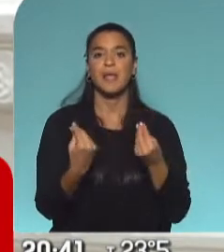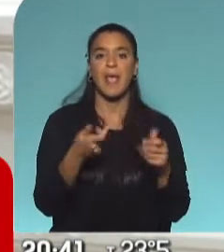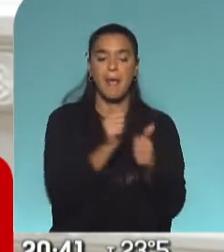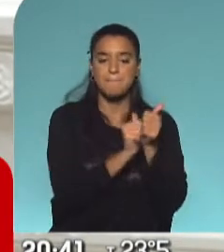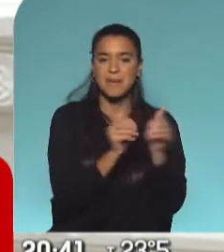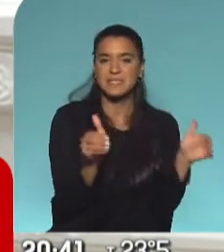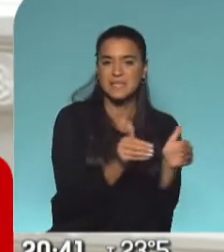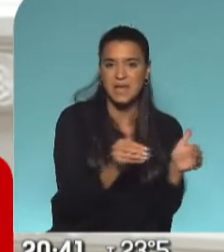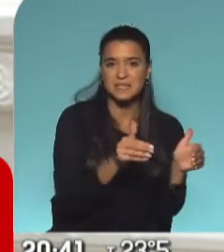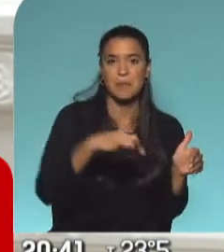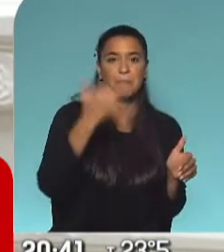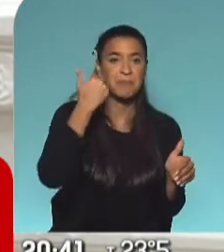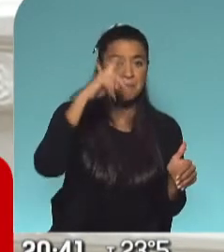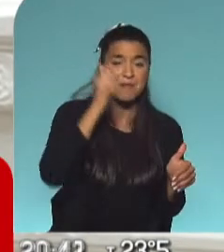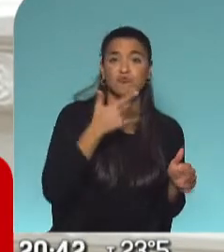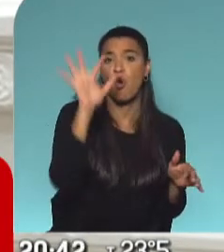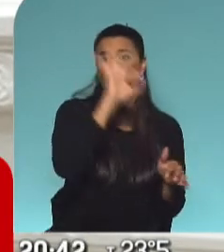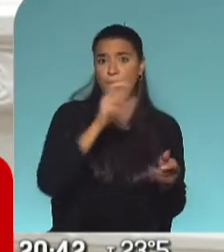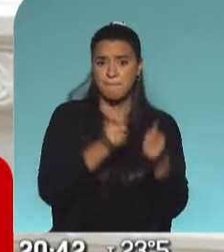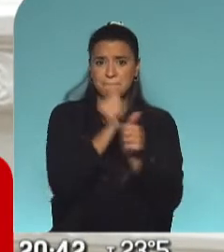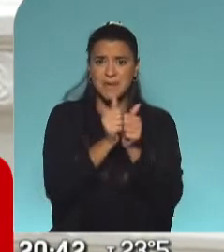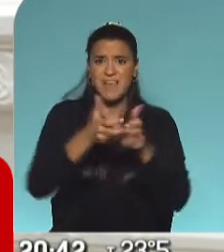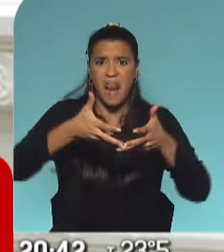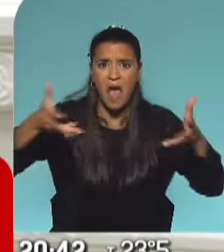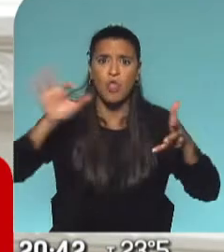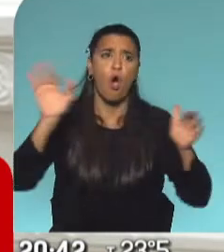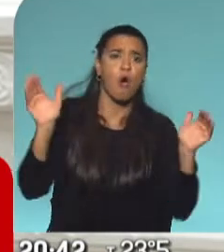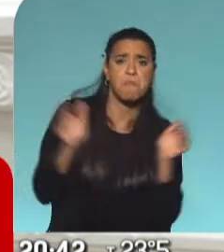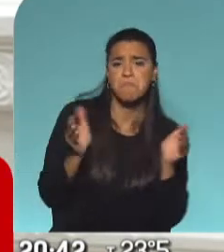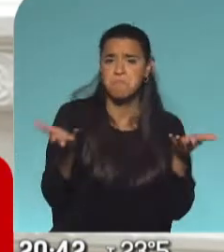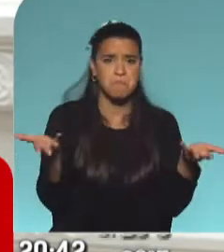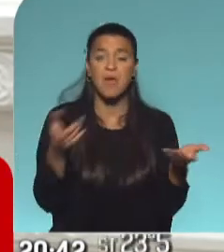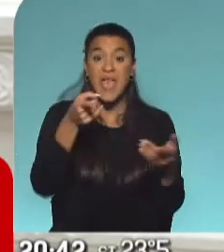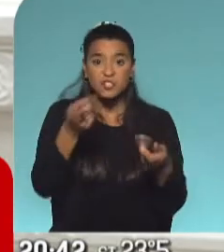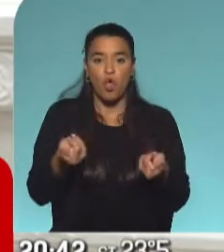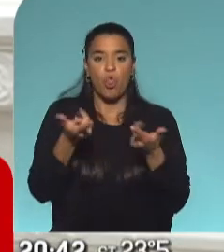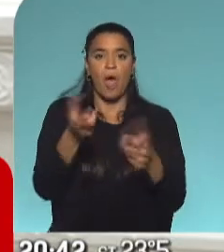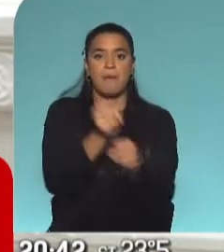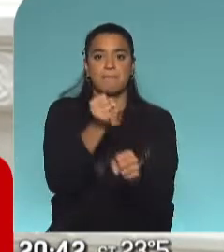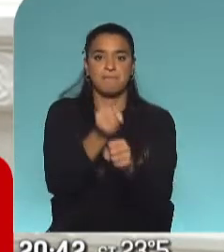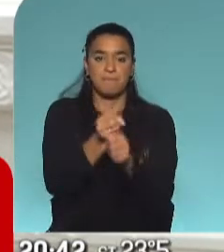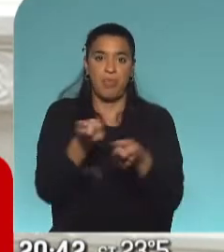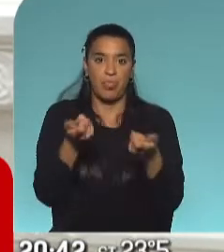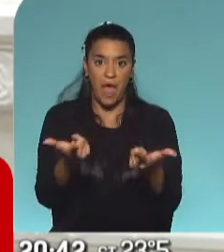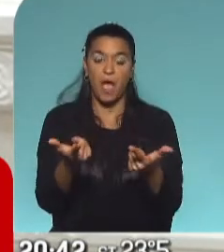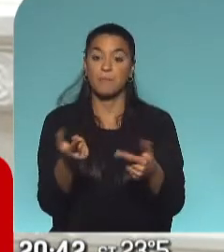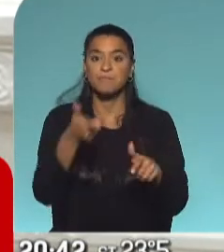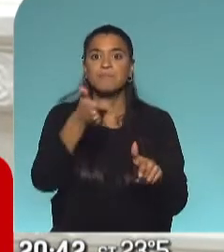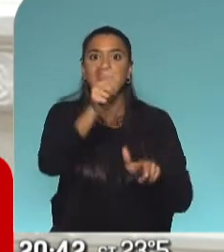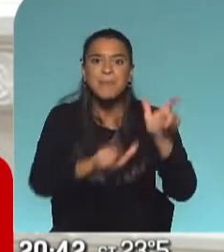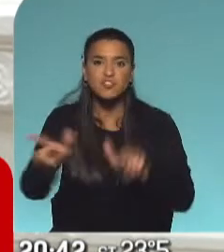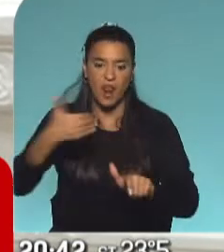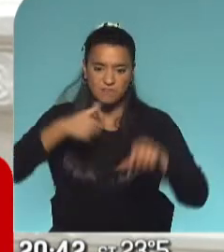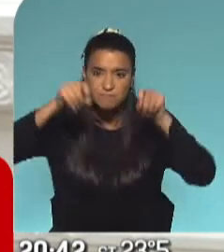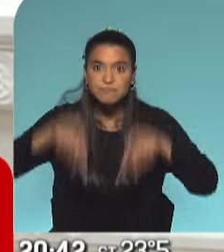pymes, de aquellas empresas grandes, medianas, que son las que van a generar empleo, el empleo que nuestra gente está